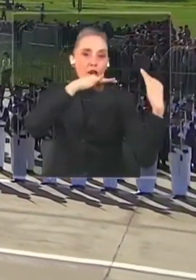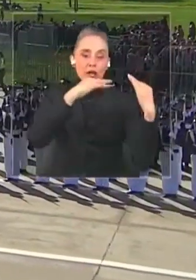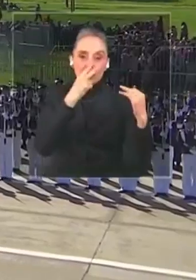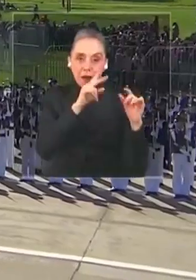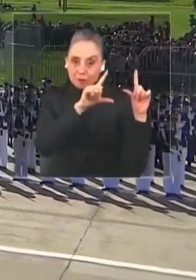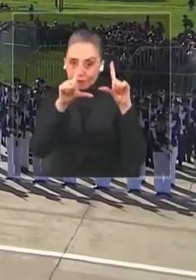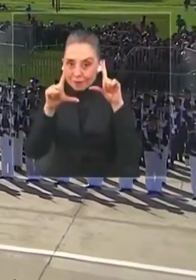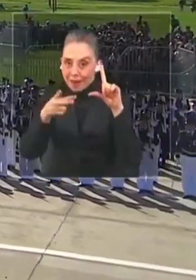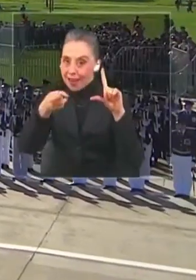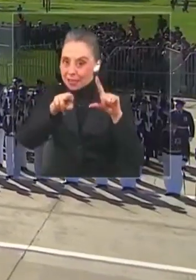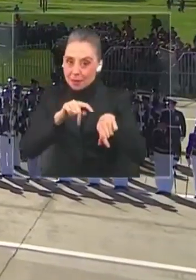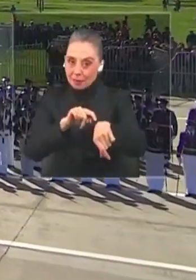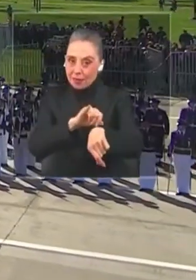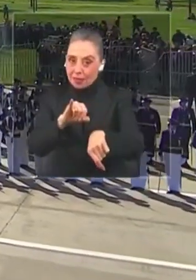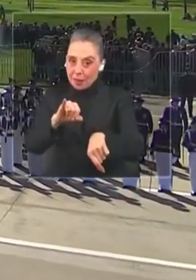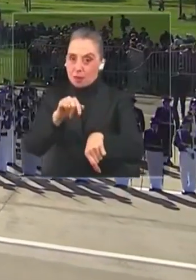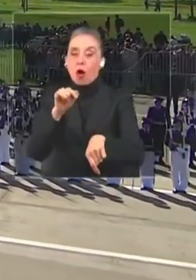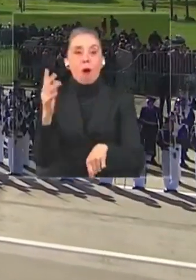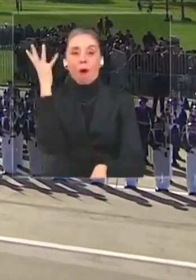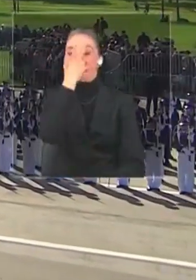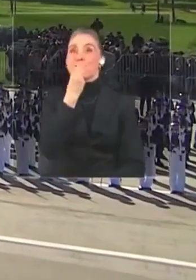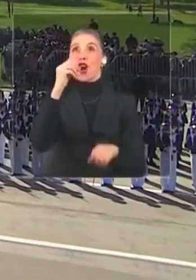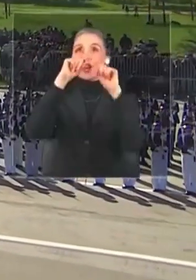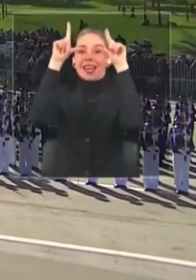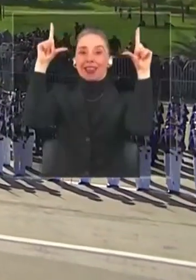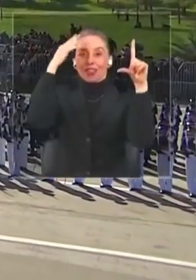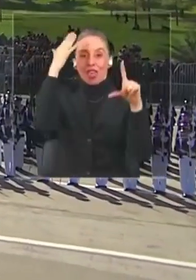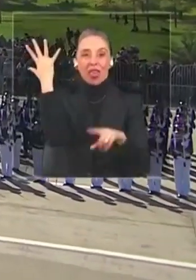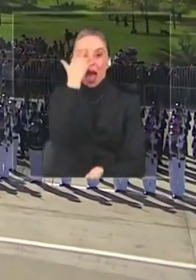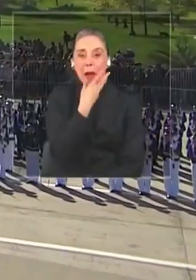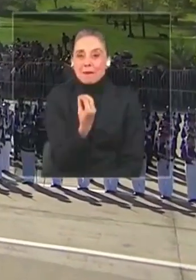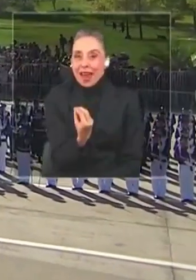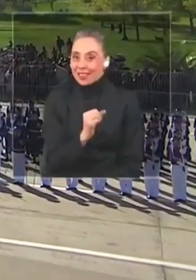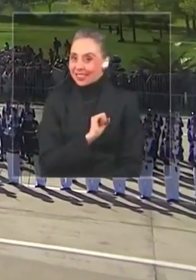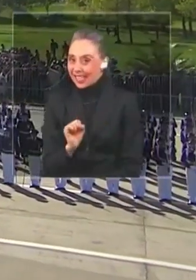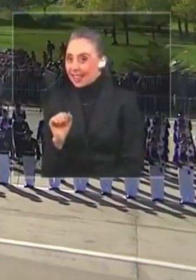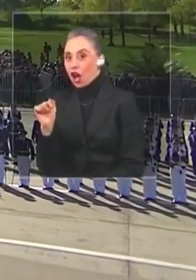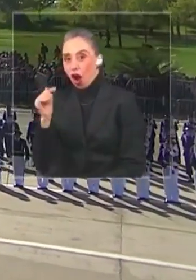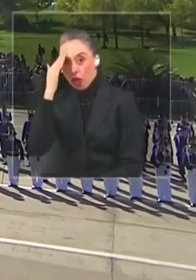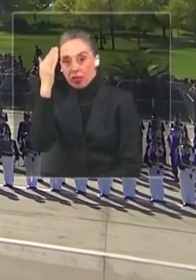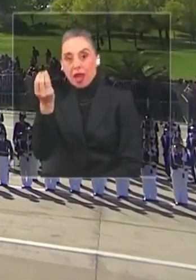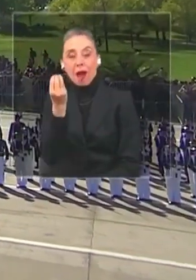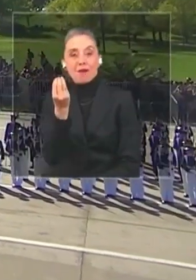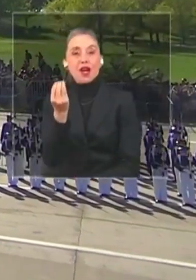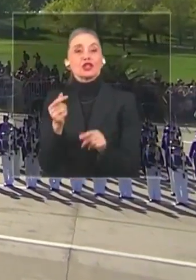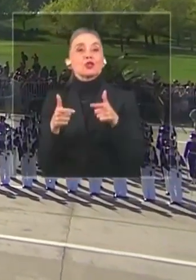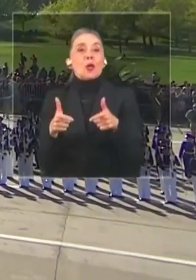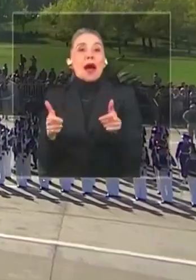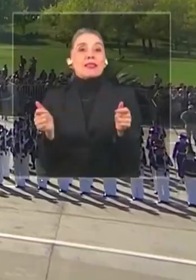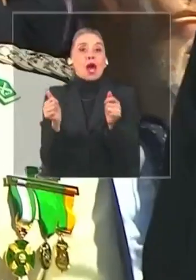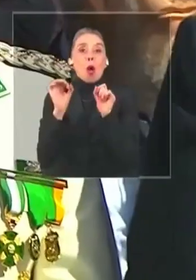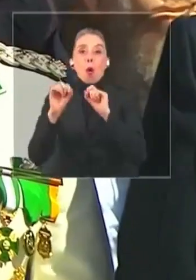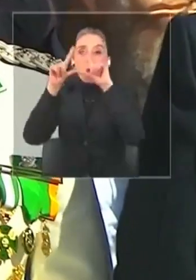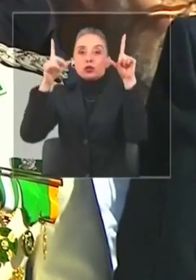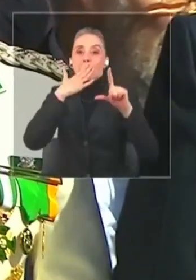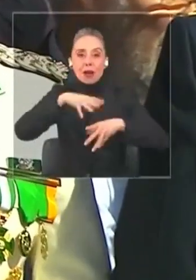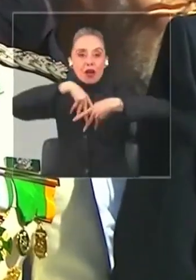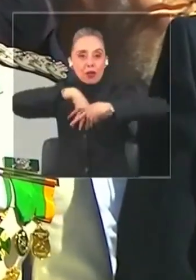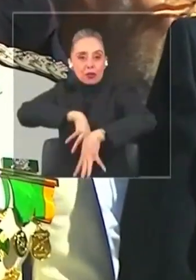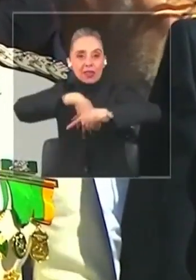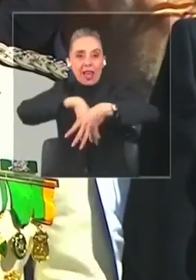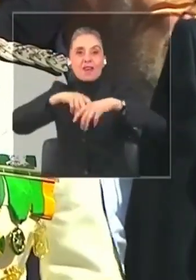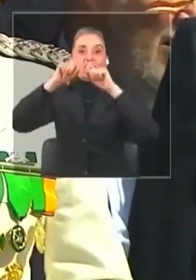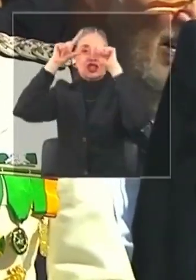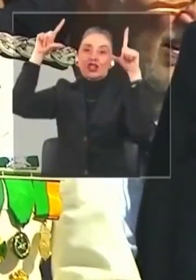que hay que reiterarlo, Mayor, está precioso, ¿no? Está maravilloso el día aquí en Santiago. No, el día nos acompaña, qué mejor que desfilar con